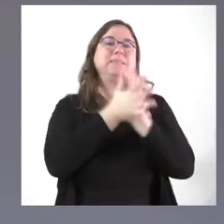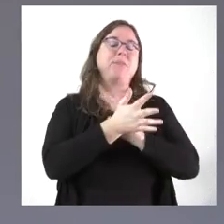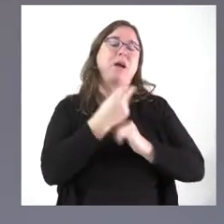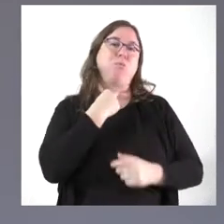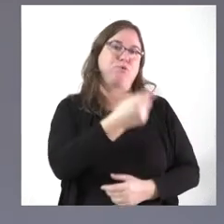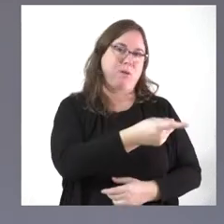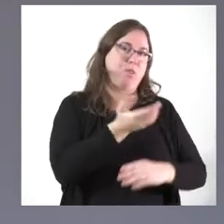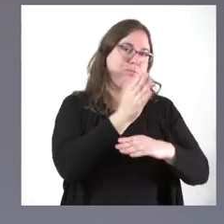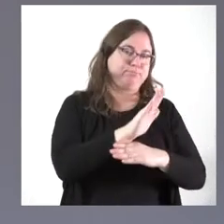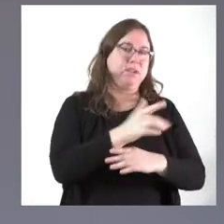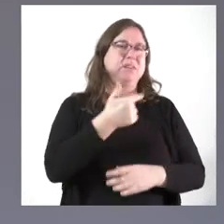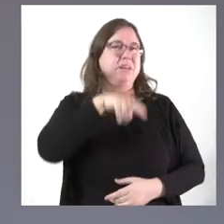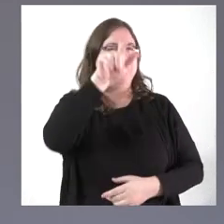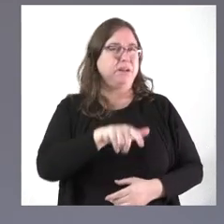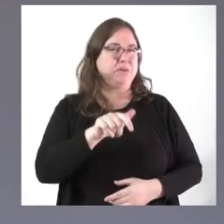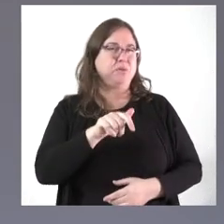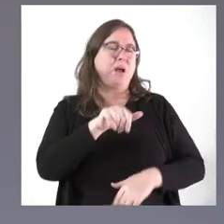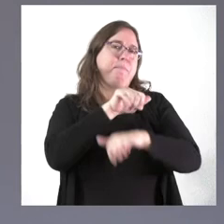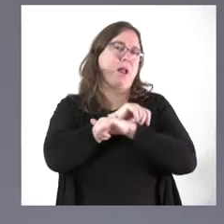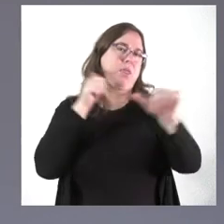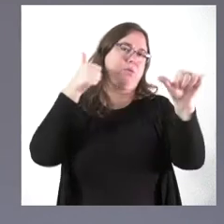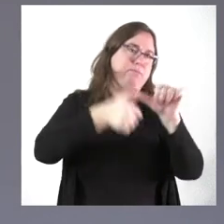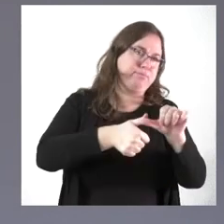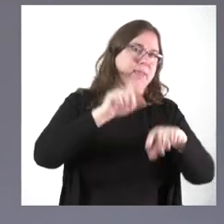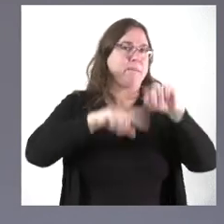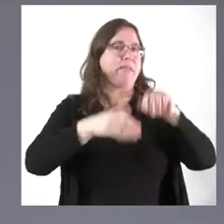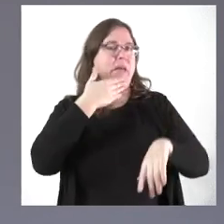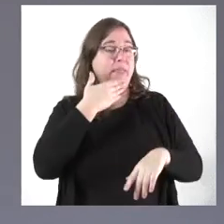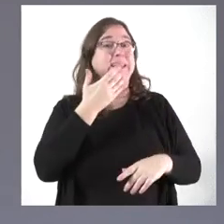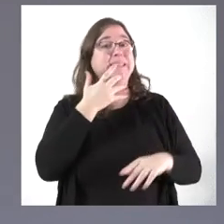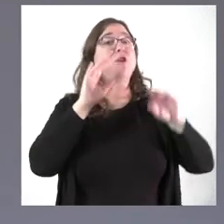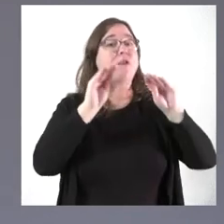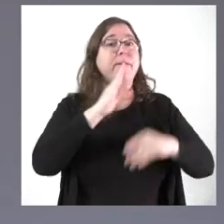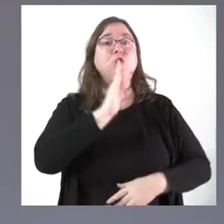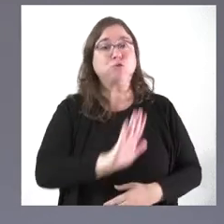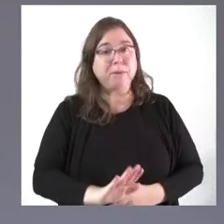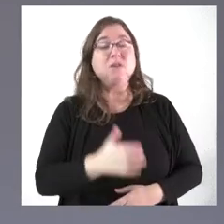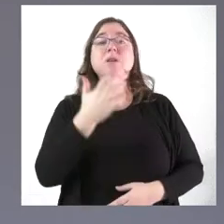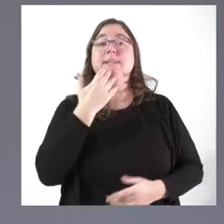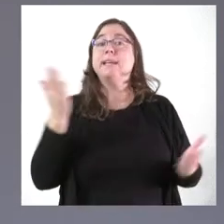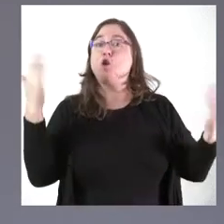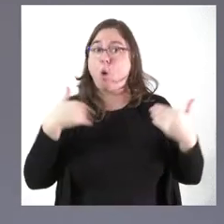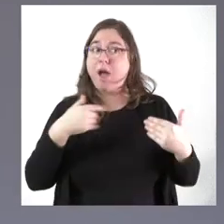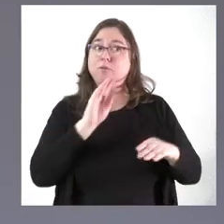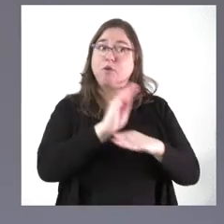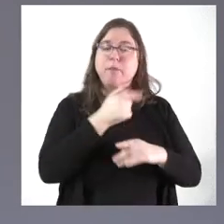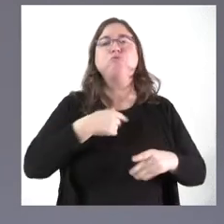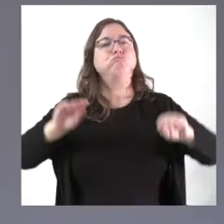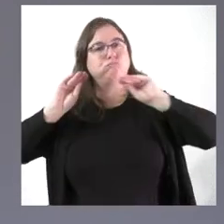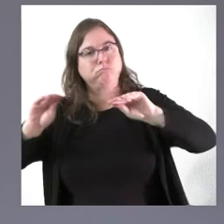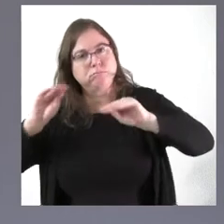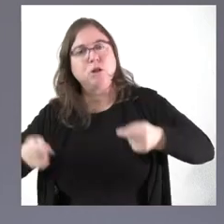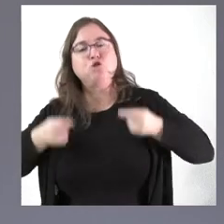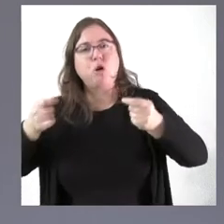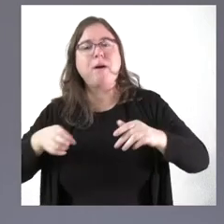una serie de parados de X duración de equisedad y por tanto los que tengan formación estupendo los que no tengan se les va a formar se les va a dar material